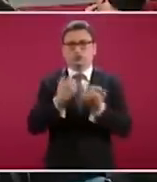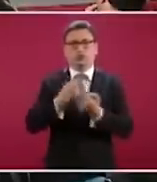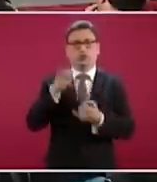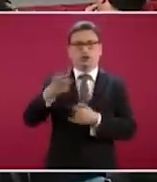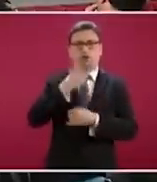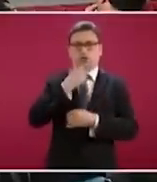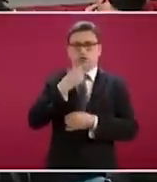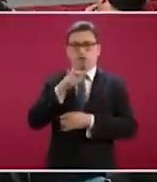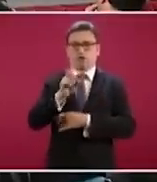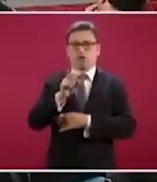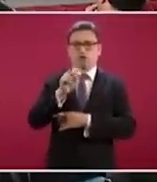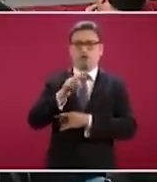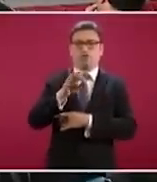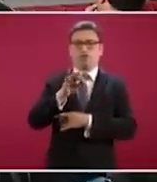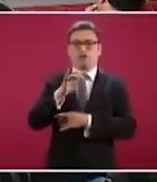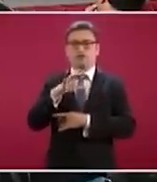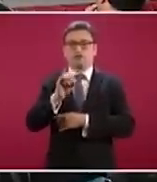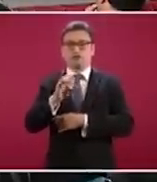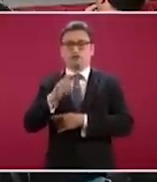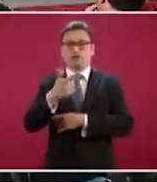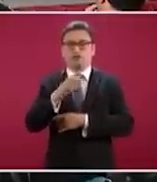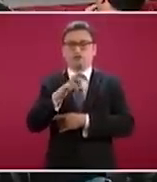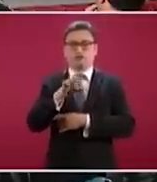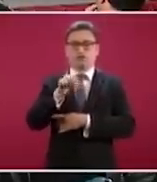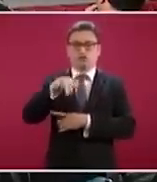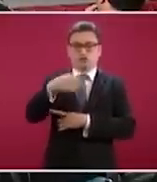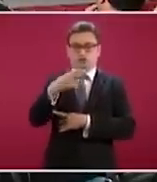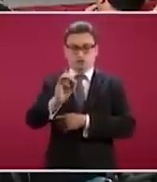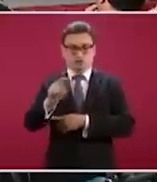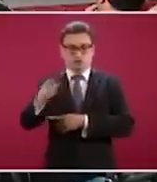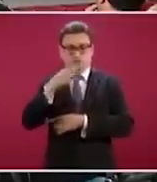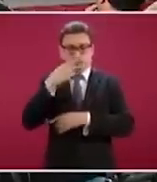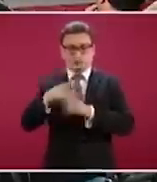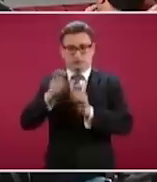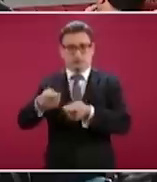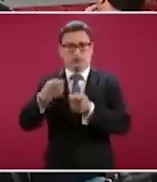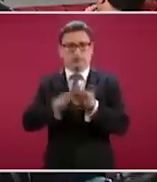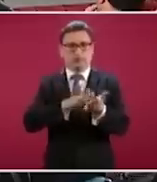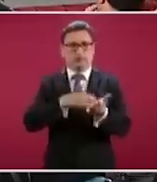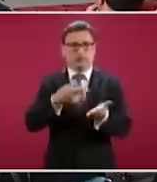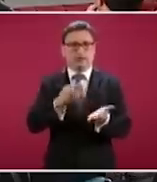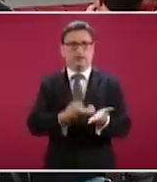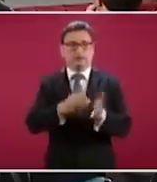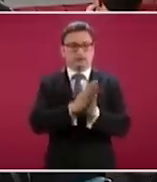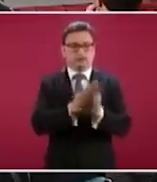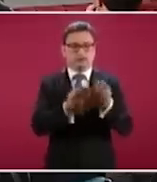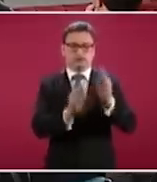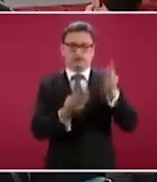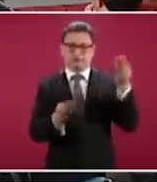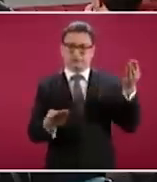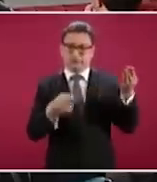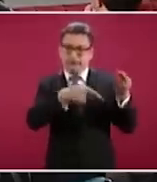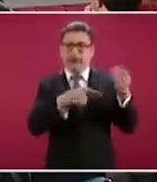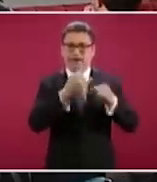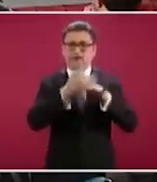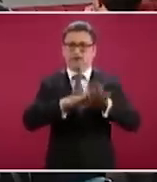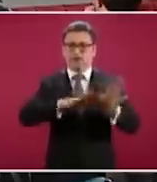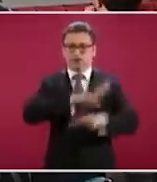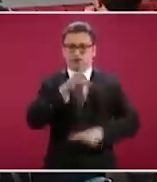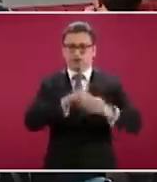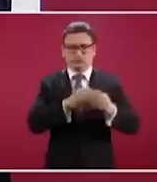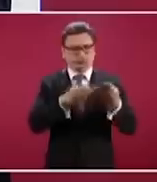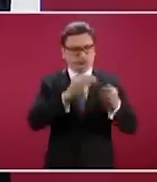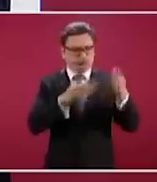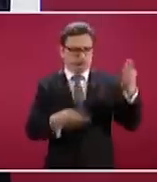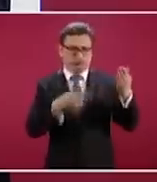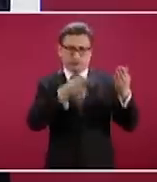Francisco Garduño, comisionado, el documento y este tríptico donde viene muy explicado y que